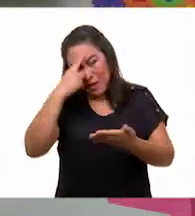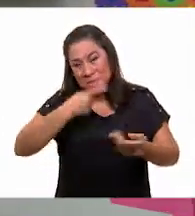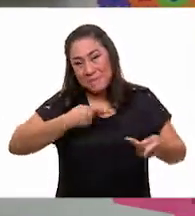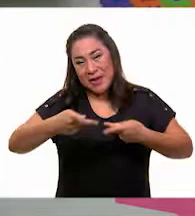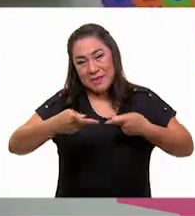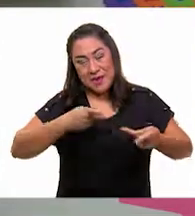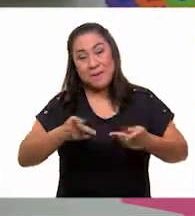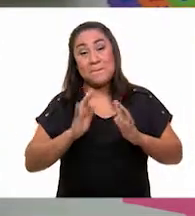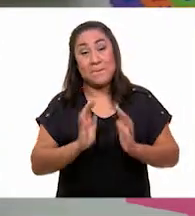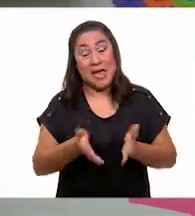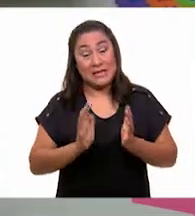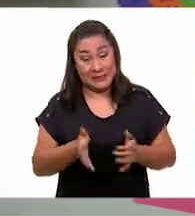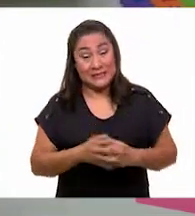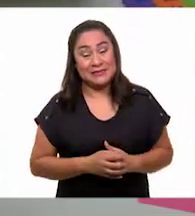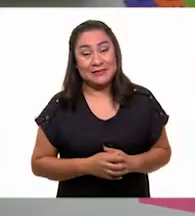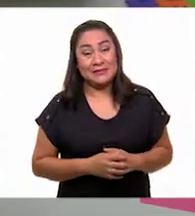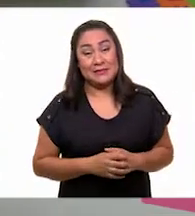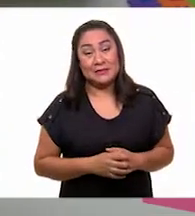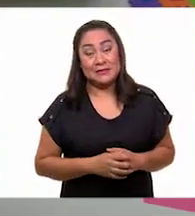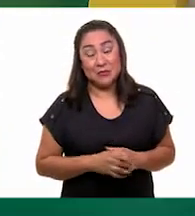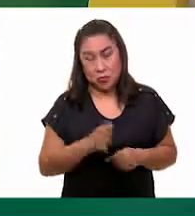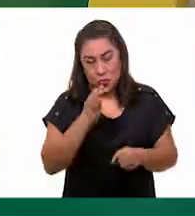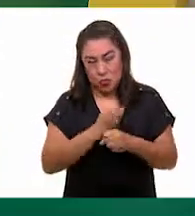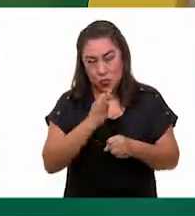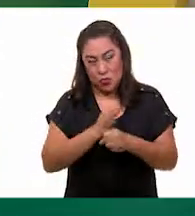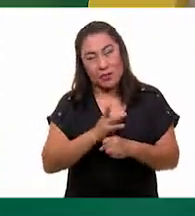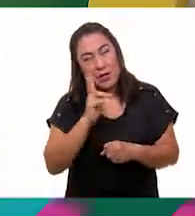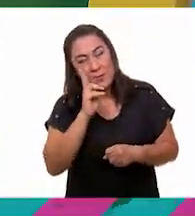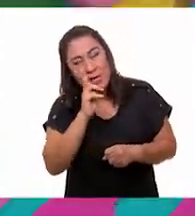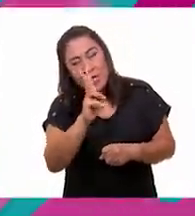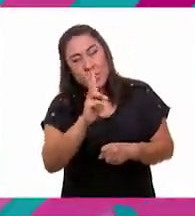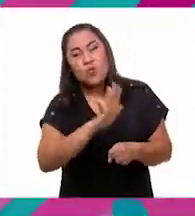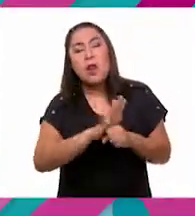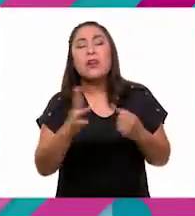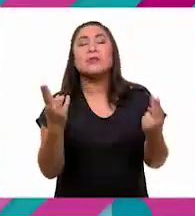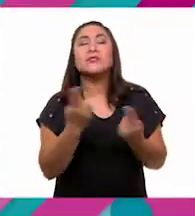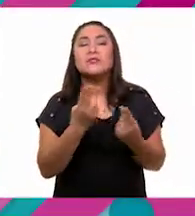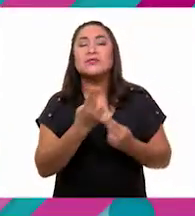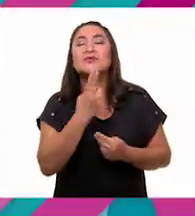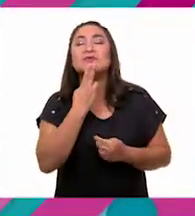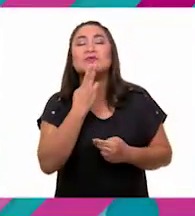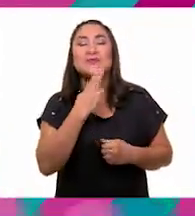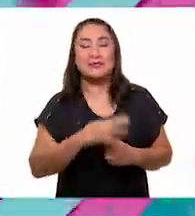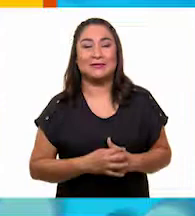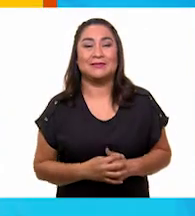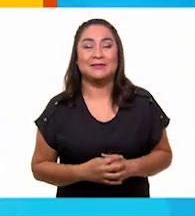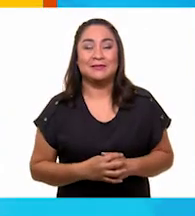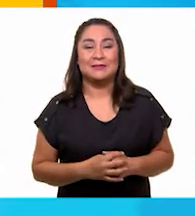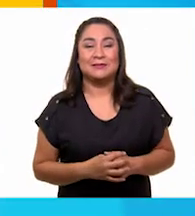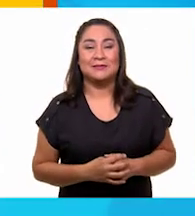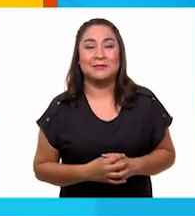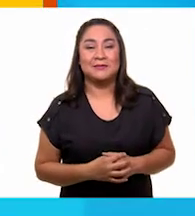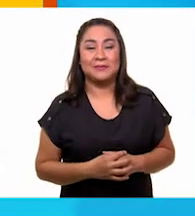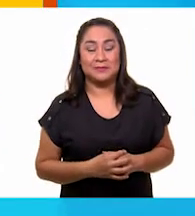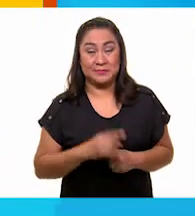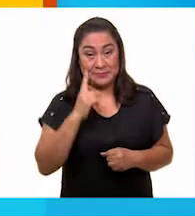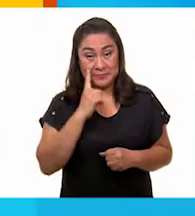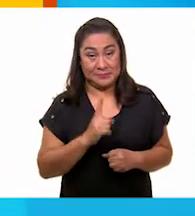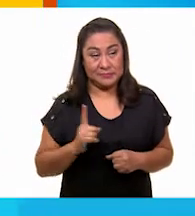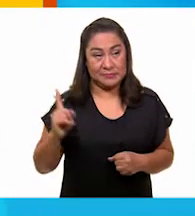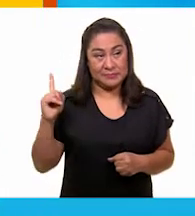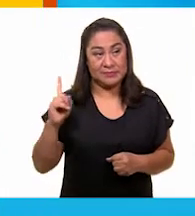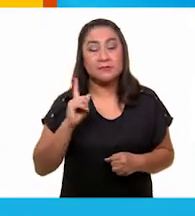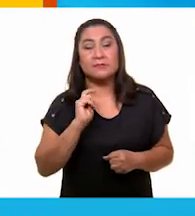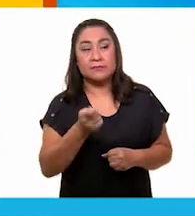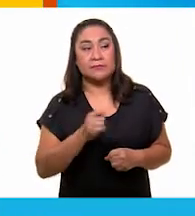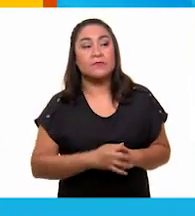realizar esta masa. Así que si quieren, vamos a ver qué ingredientes necesitamos. Ahí está la receta. Claro, y los